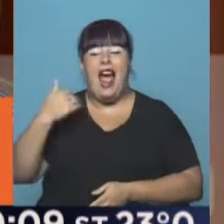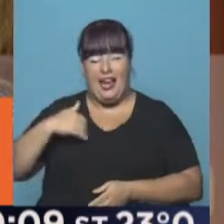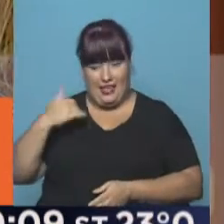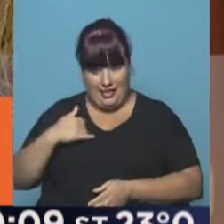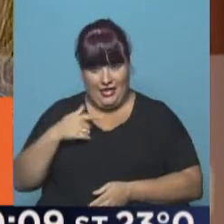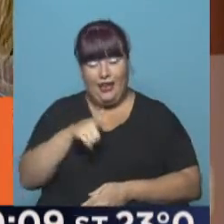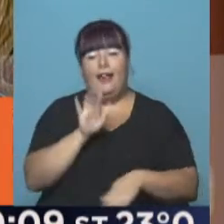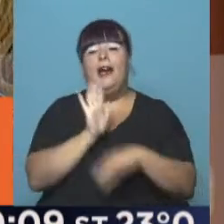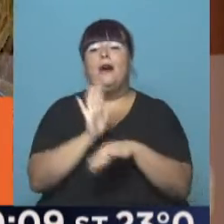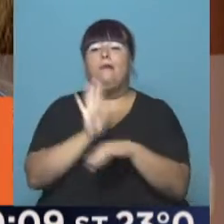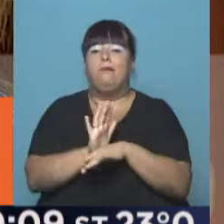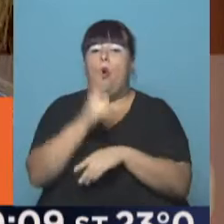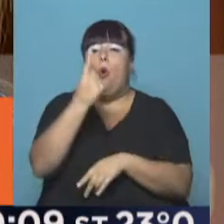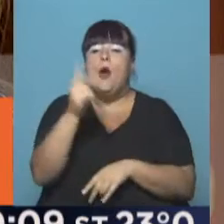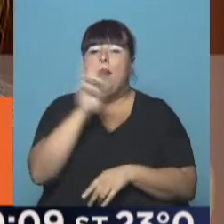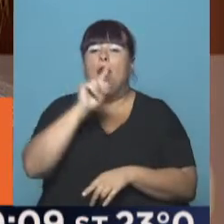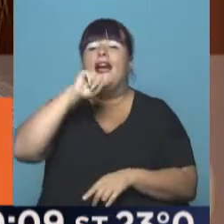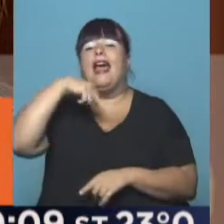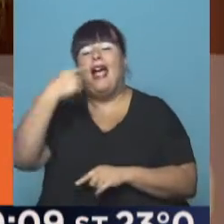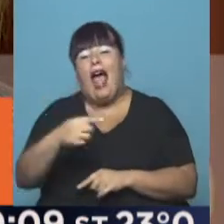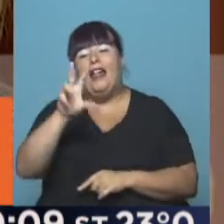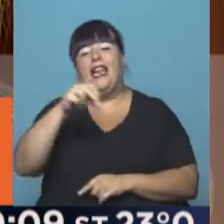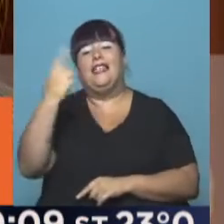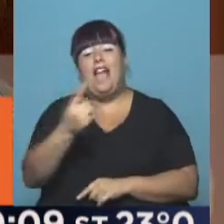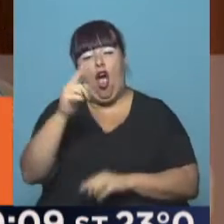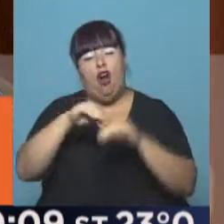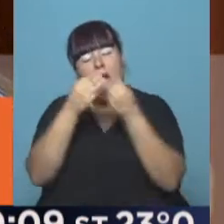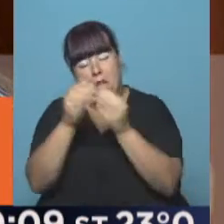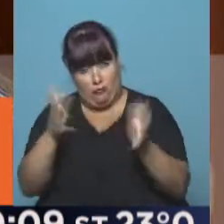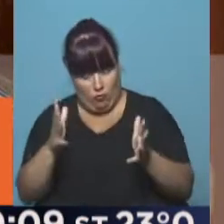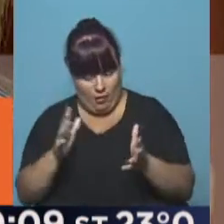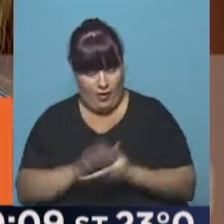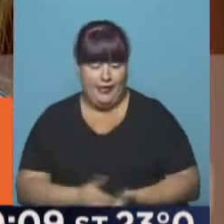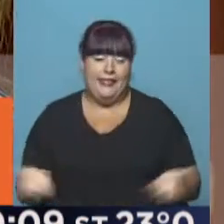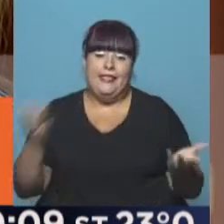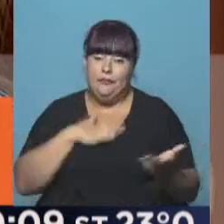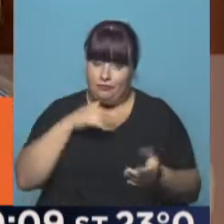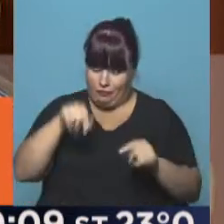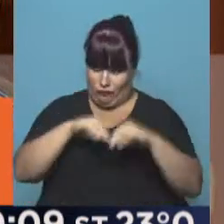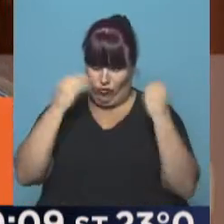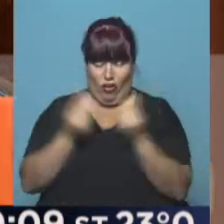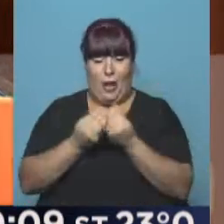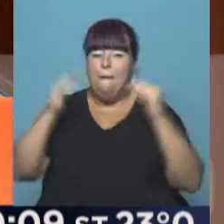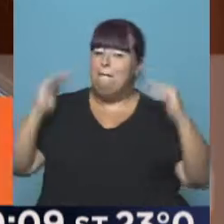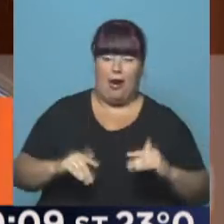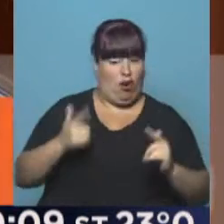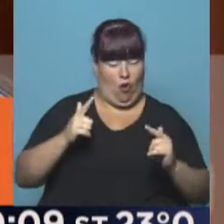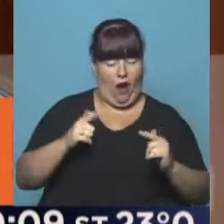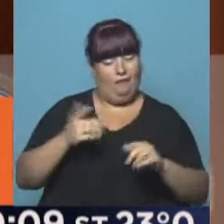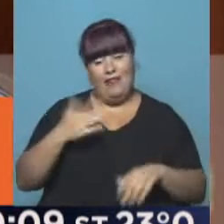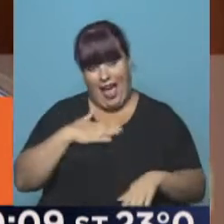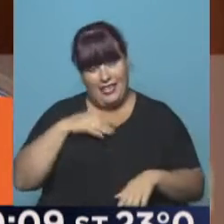esto representa una mujer cada 30 horas en promedio lamentablemente esta cifra no desciende